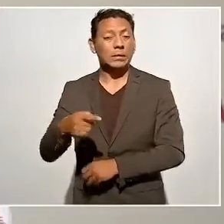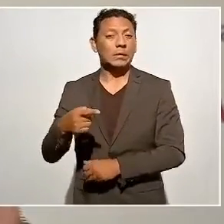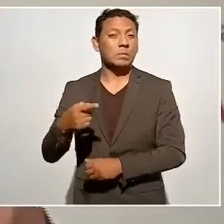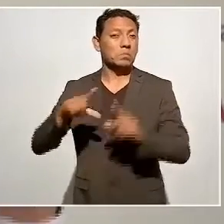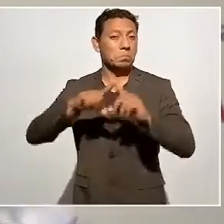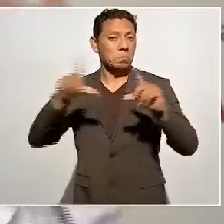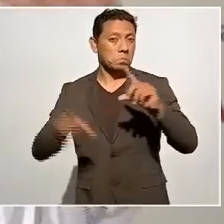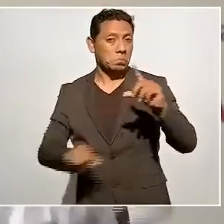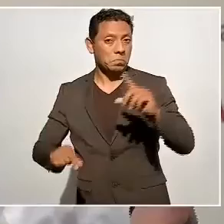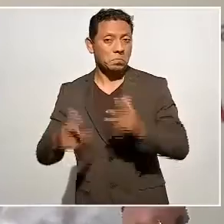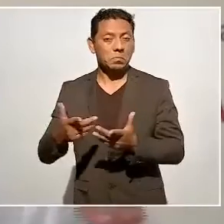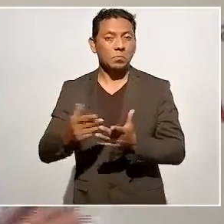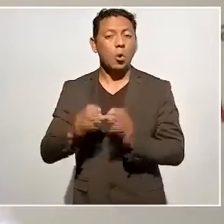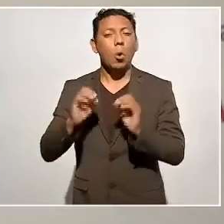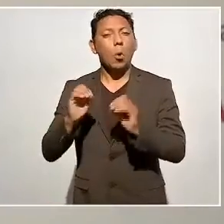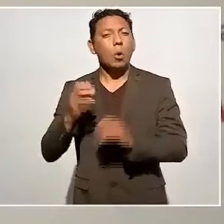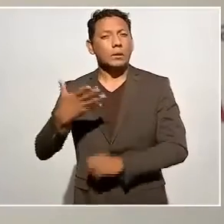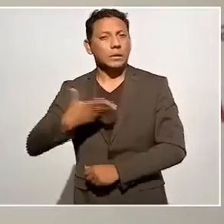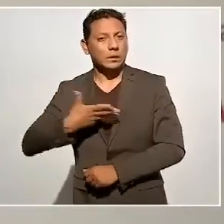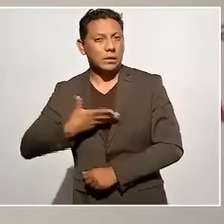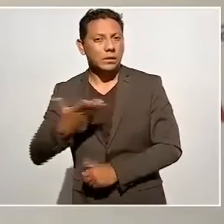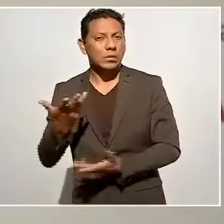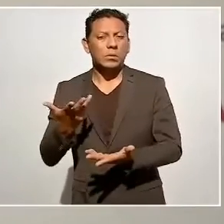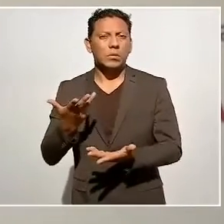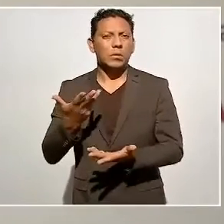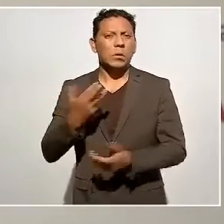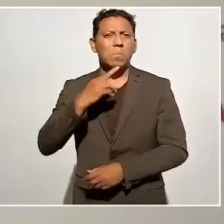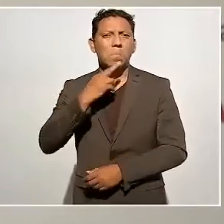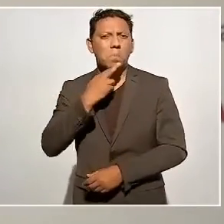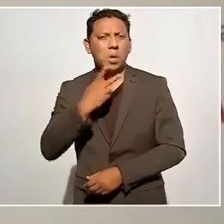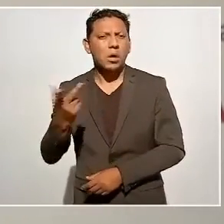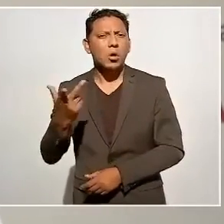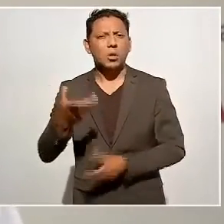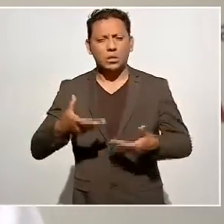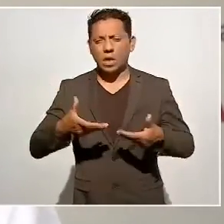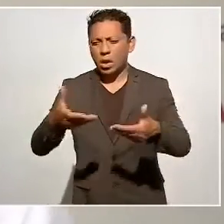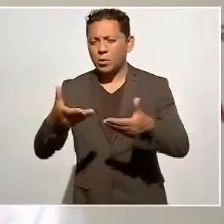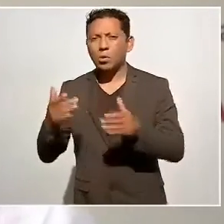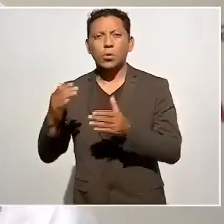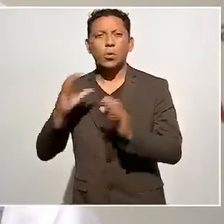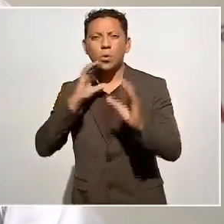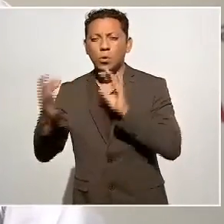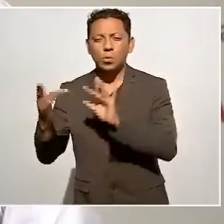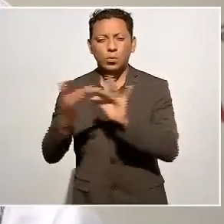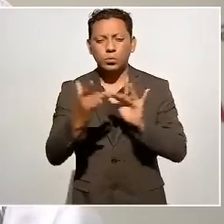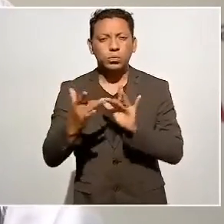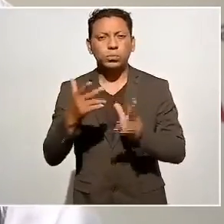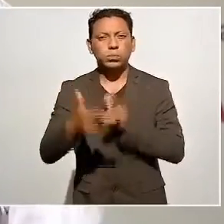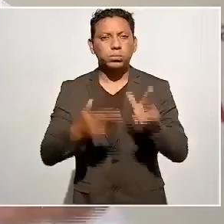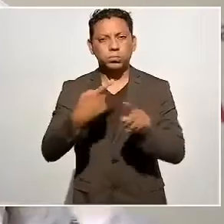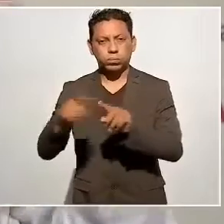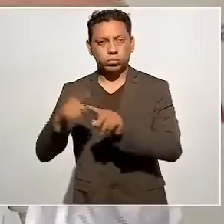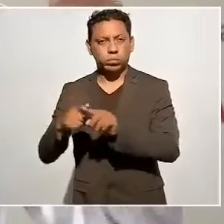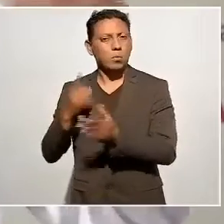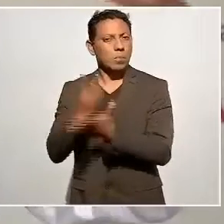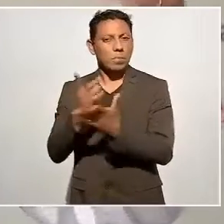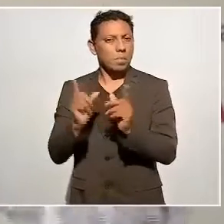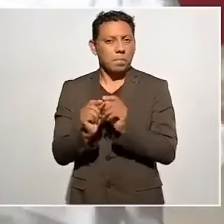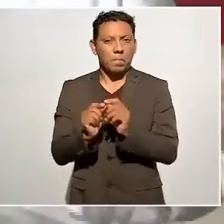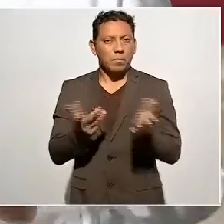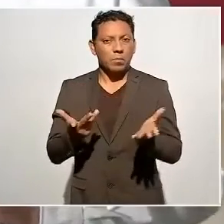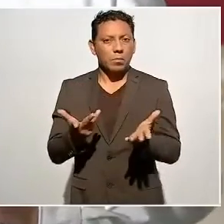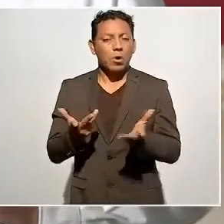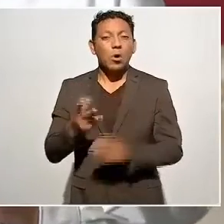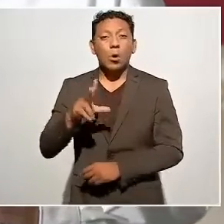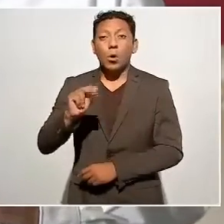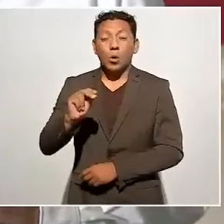o que tengamos mejores vías de comunicación. Para nosotros el Tren Maya pues